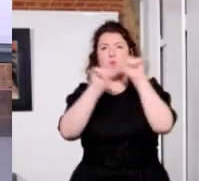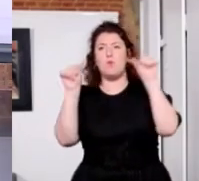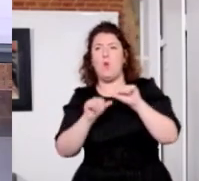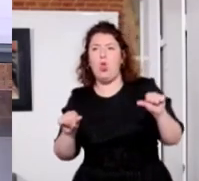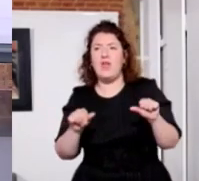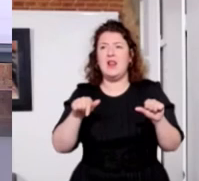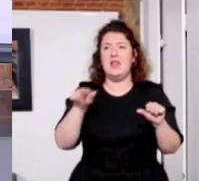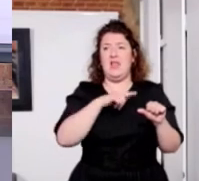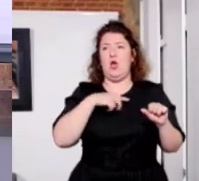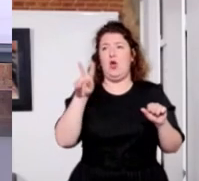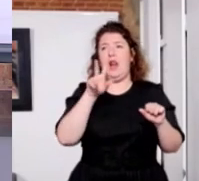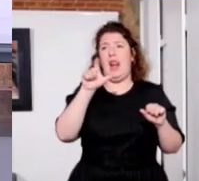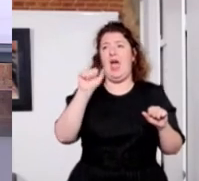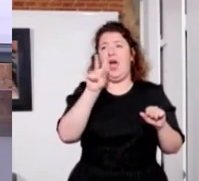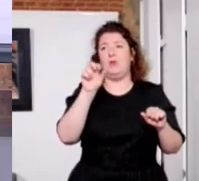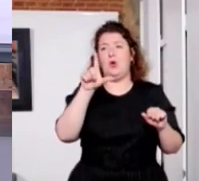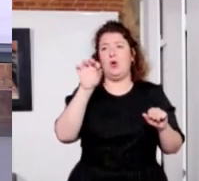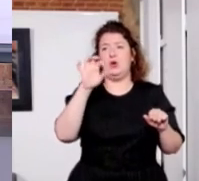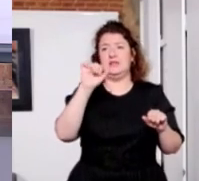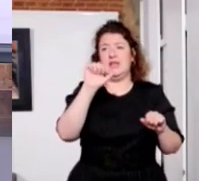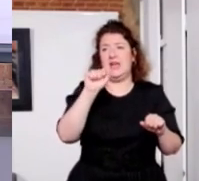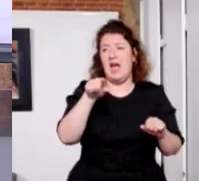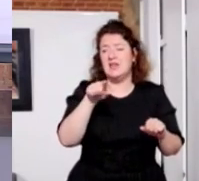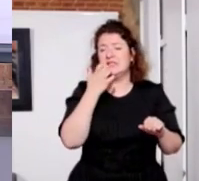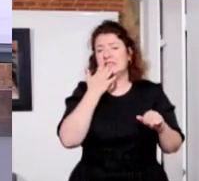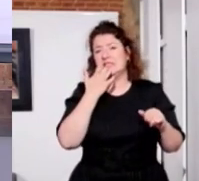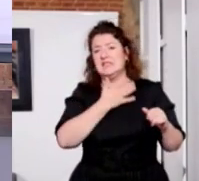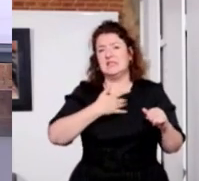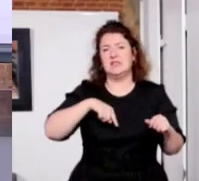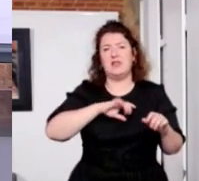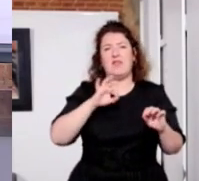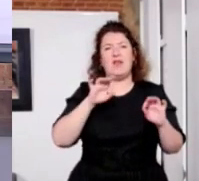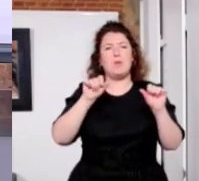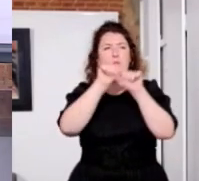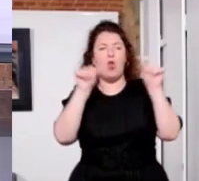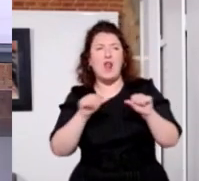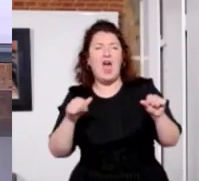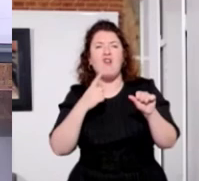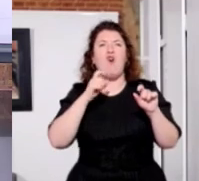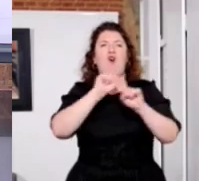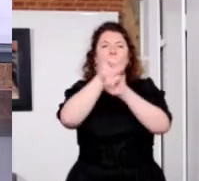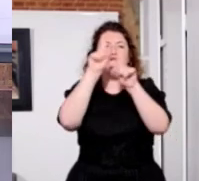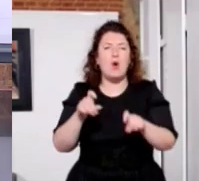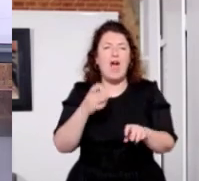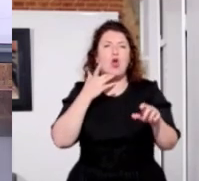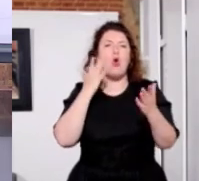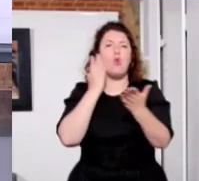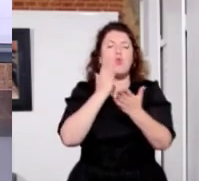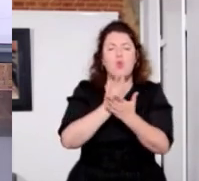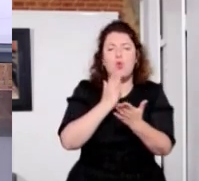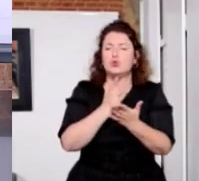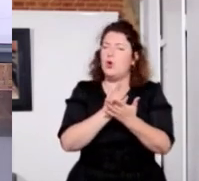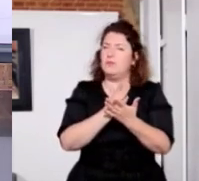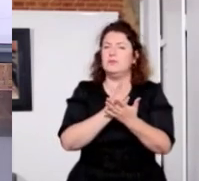también la Volunteca, pues si él se cuestiona si no habrá que gestionar también modelos, formularios, y cursos, etcétera, que